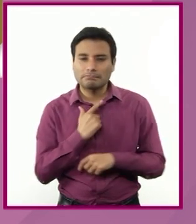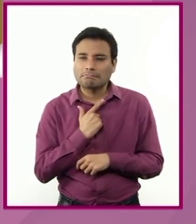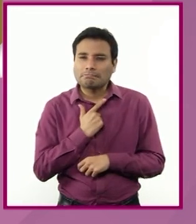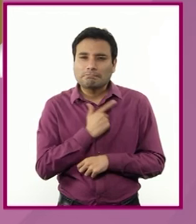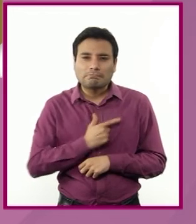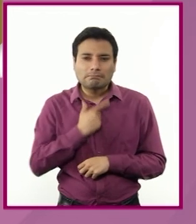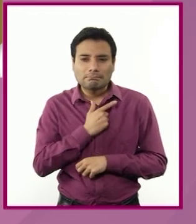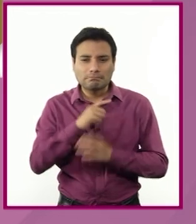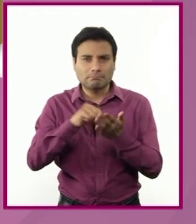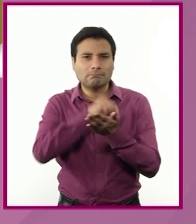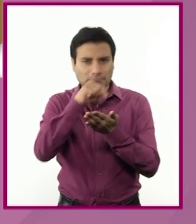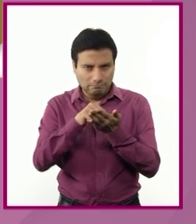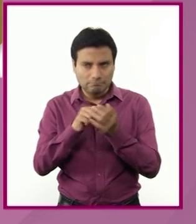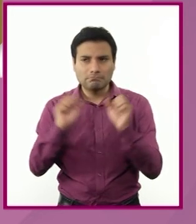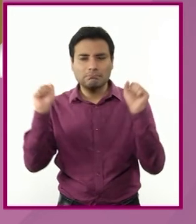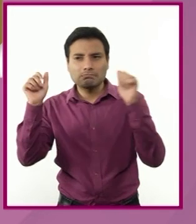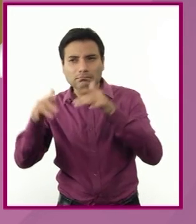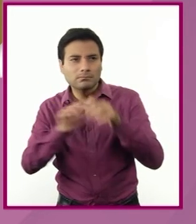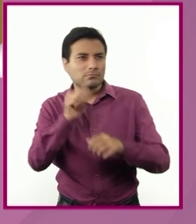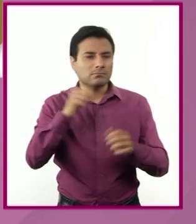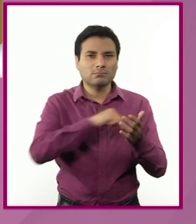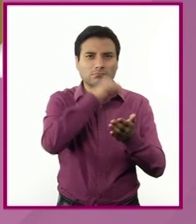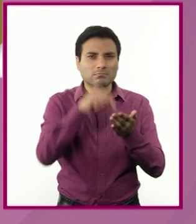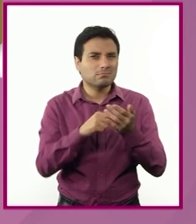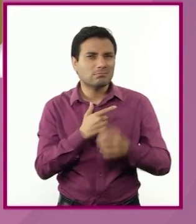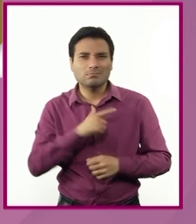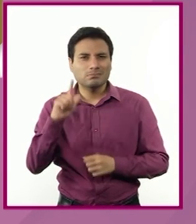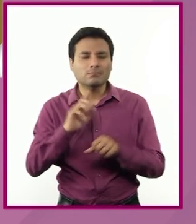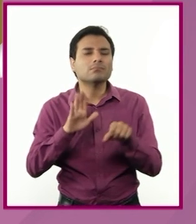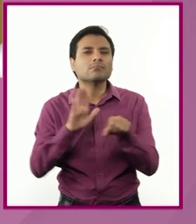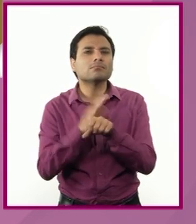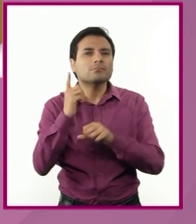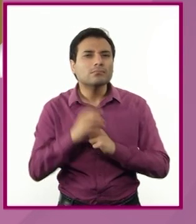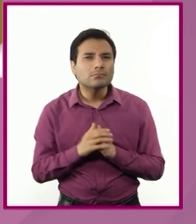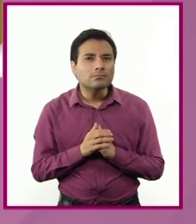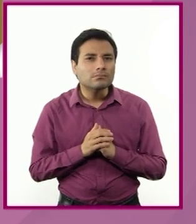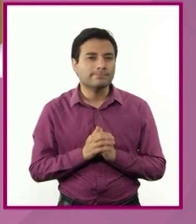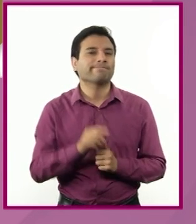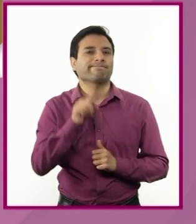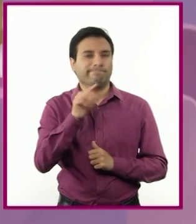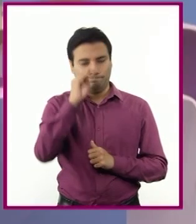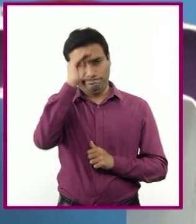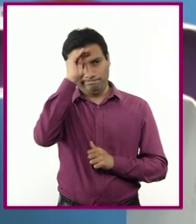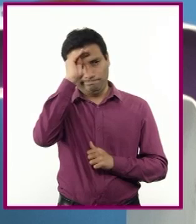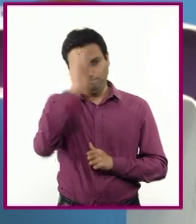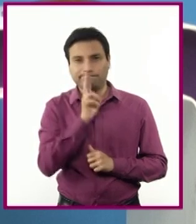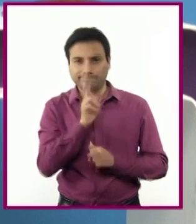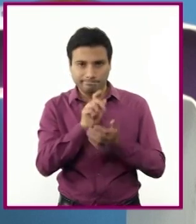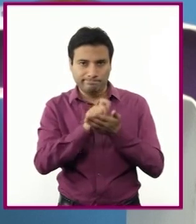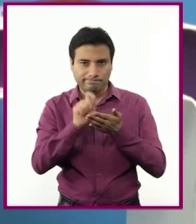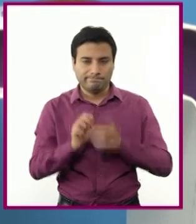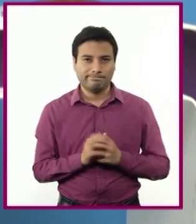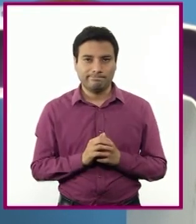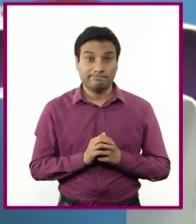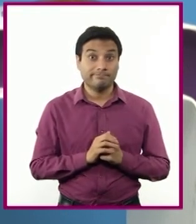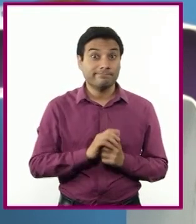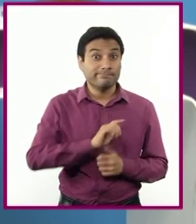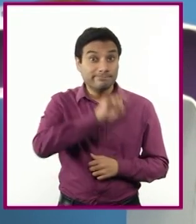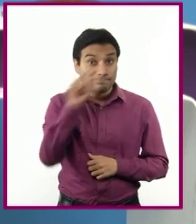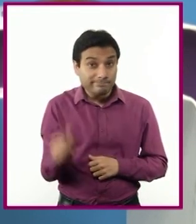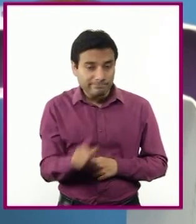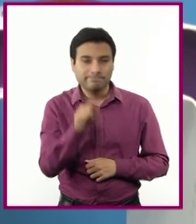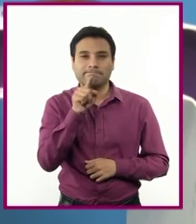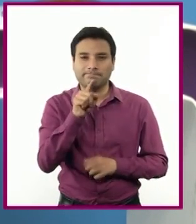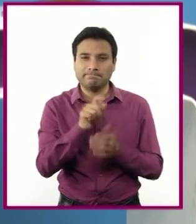ciertos lugares y no en otros? Enriquezcan sus respuestas con lo que aprendieron en la sesión. Después, elaboren